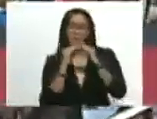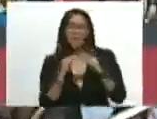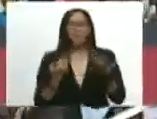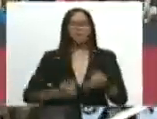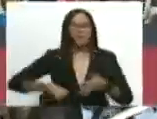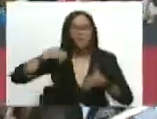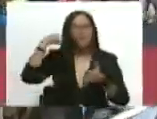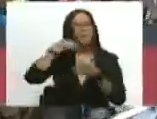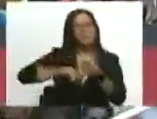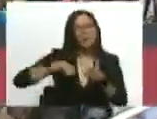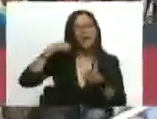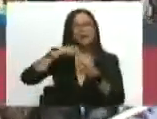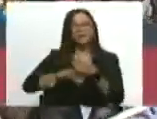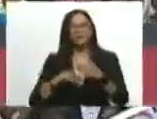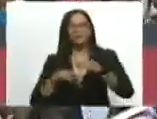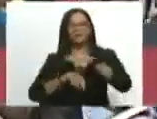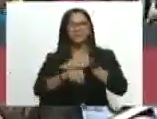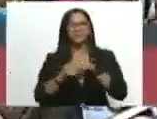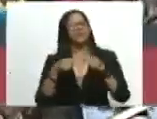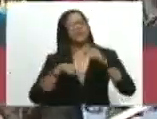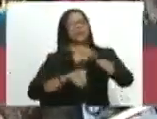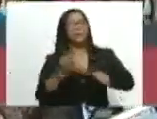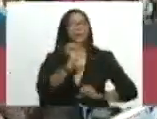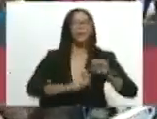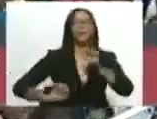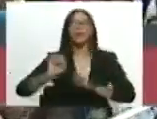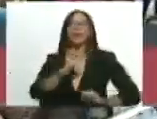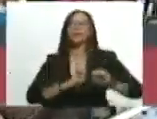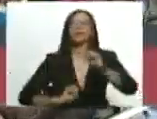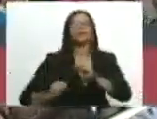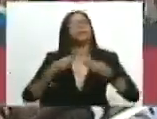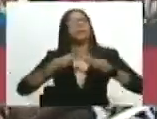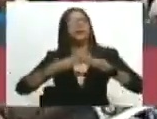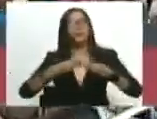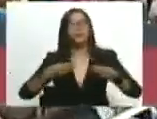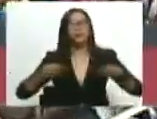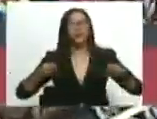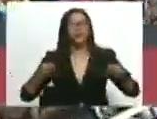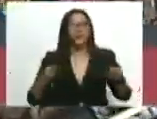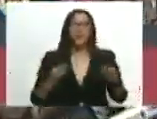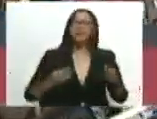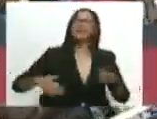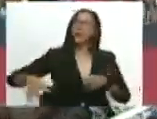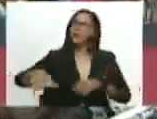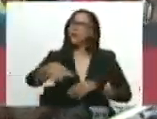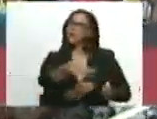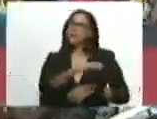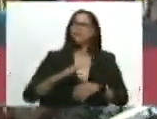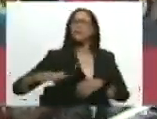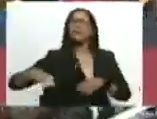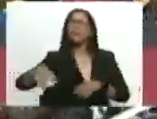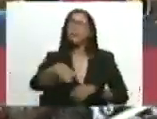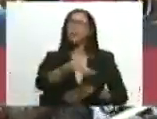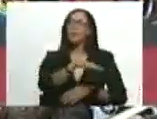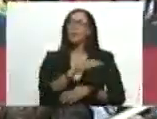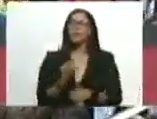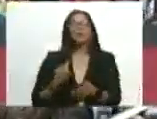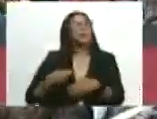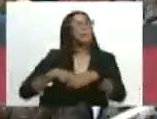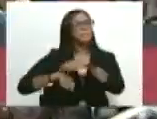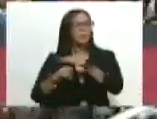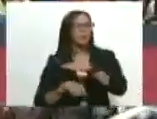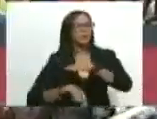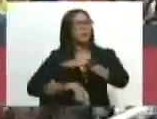Valle casa pues al combate me voy defender la puerta en el Valle del